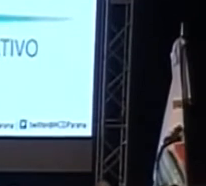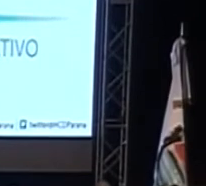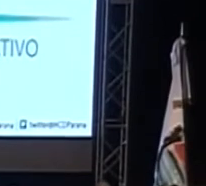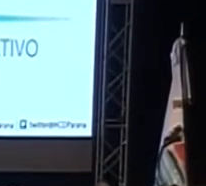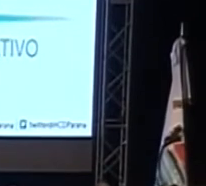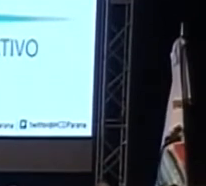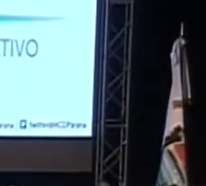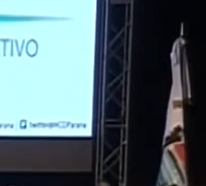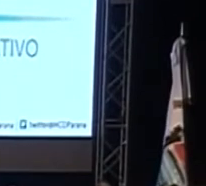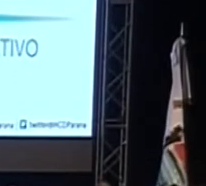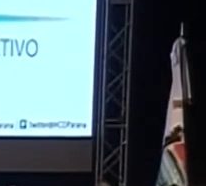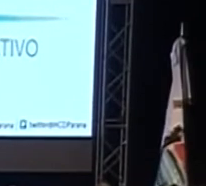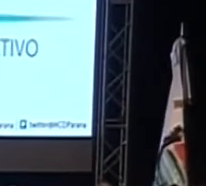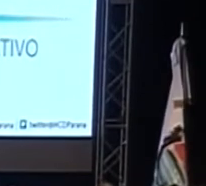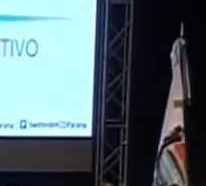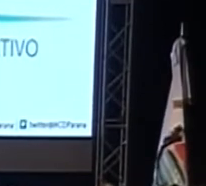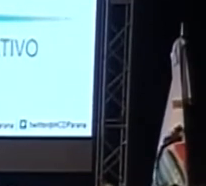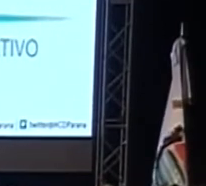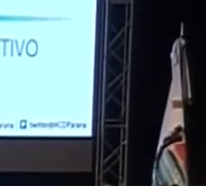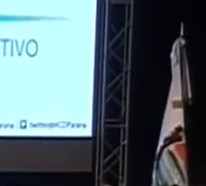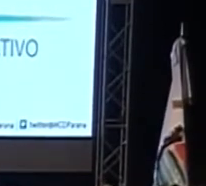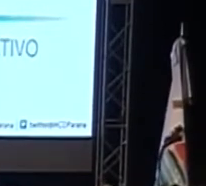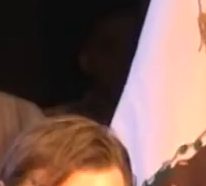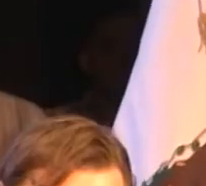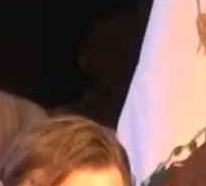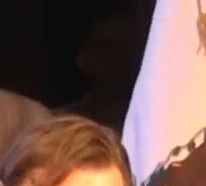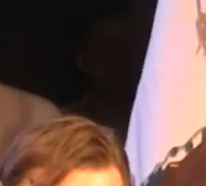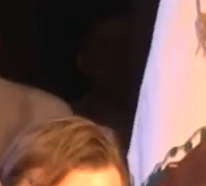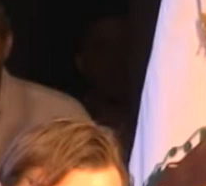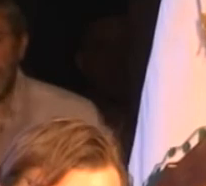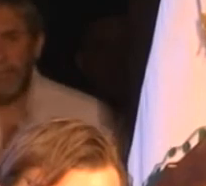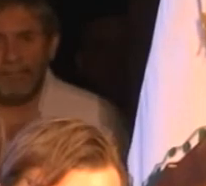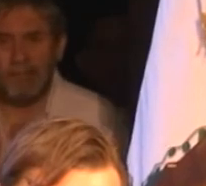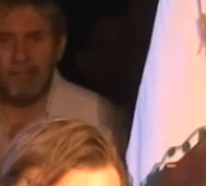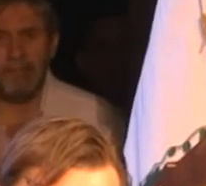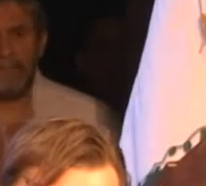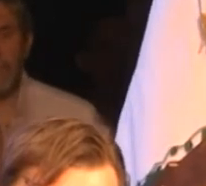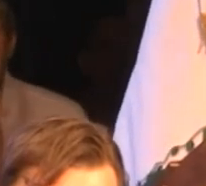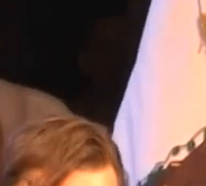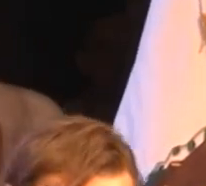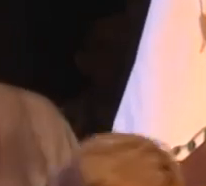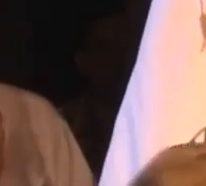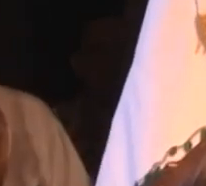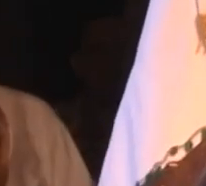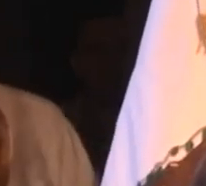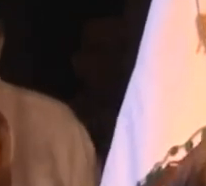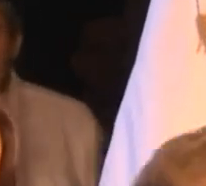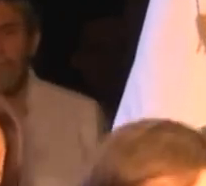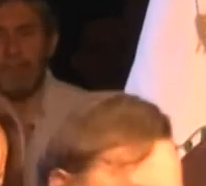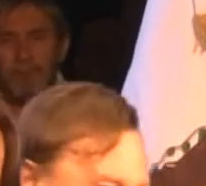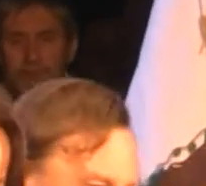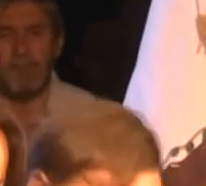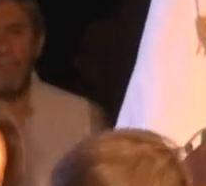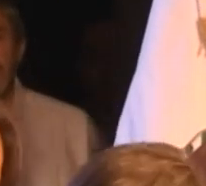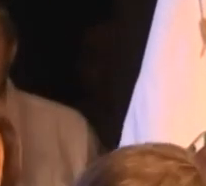presencia, a la ciudadanía en general, y del mismo modo, muchísimas gracias a la banda de música, Brigadier